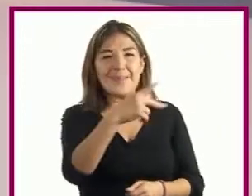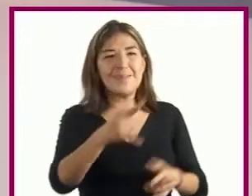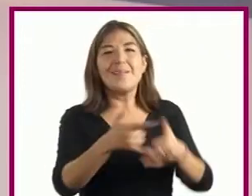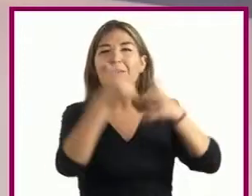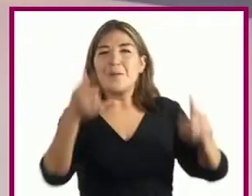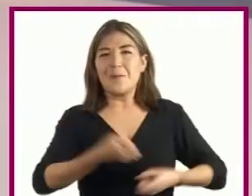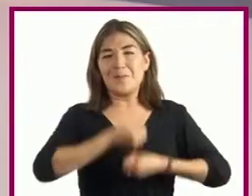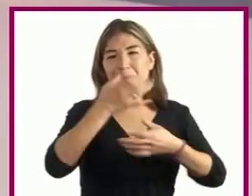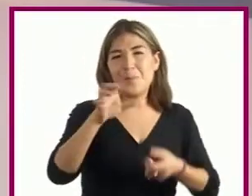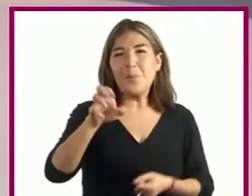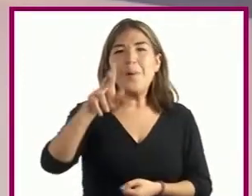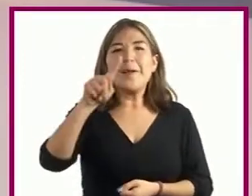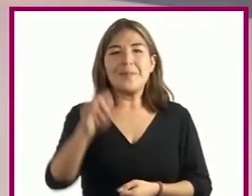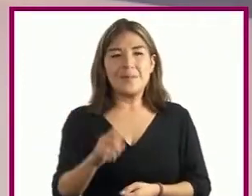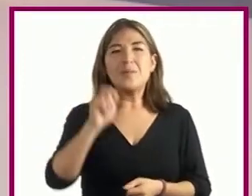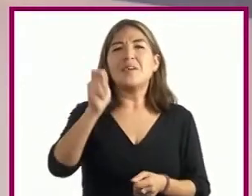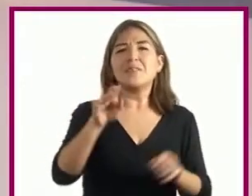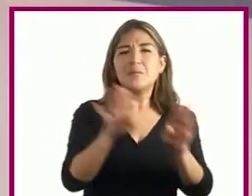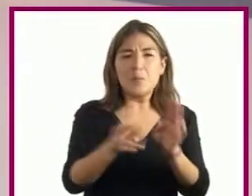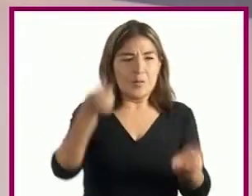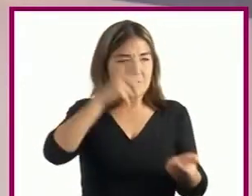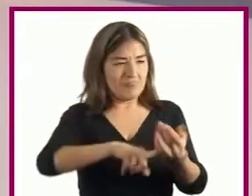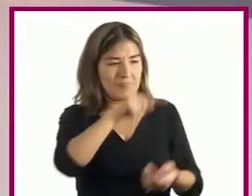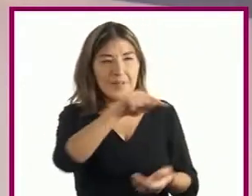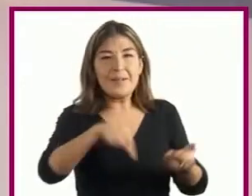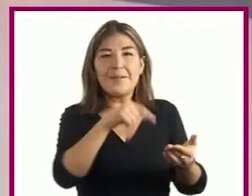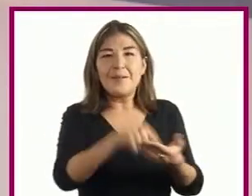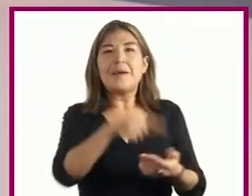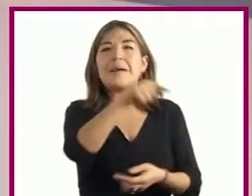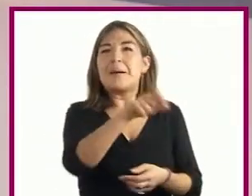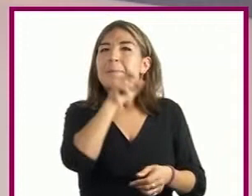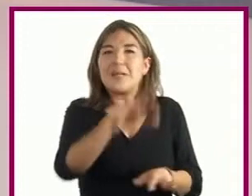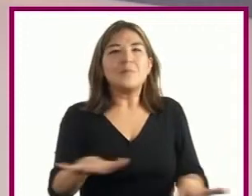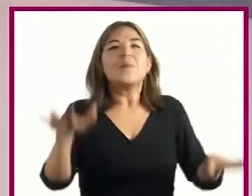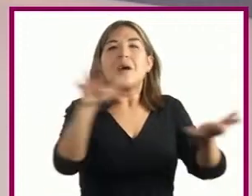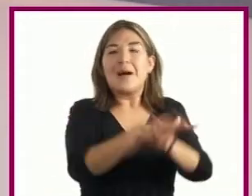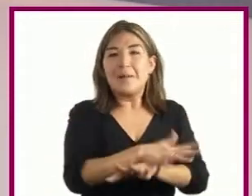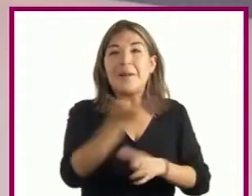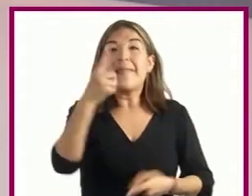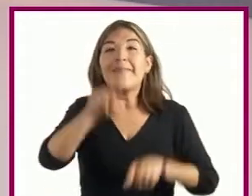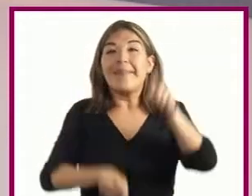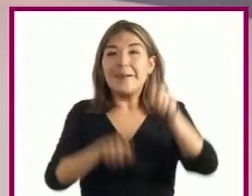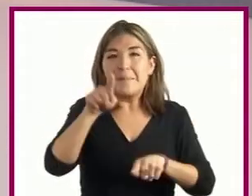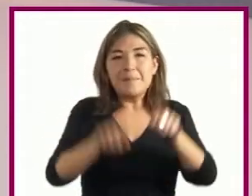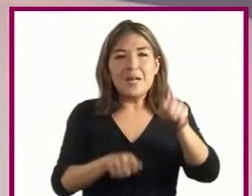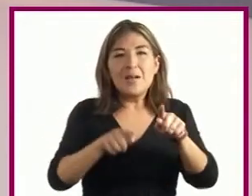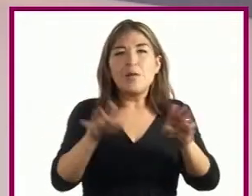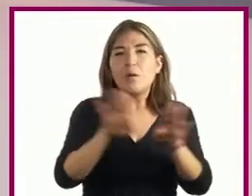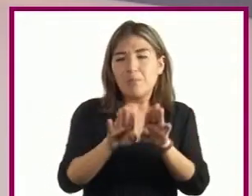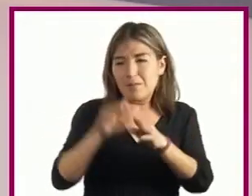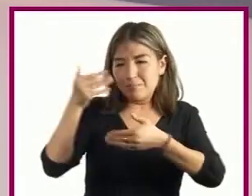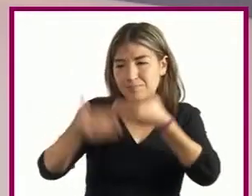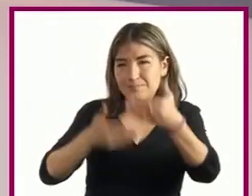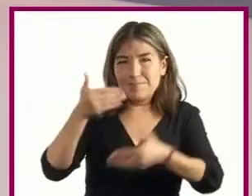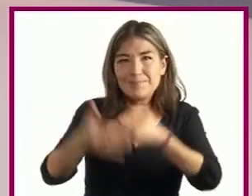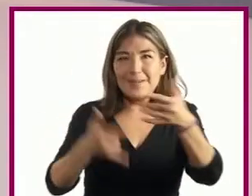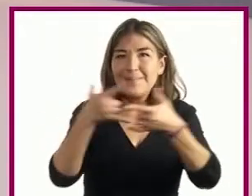que me contaron y el espacio cambia dentro de la misma historia según esta va avanzando.